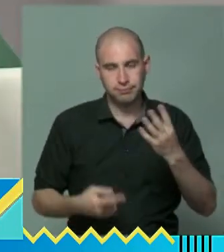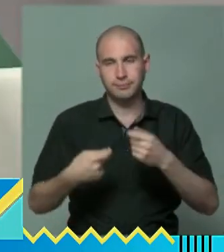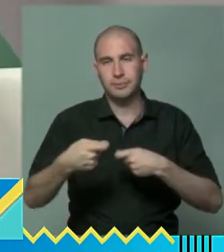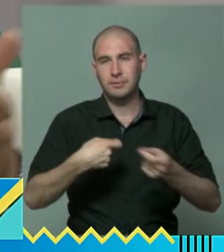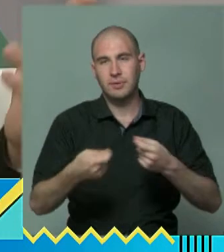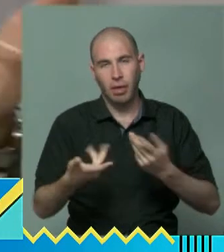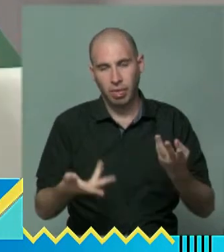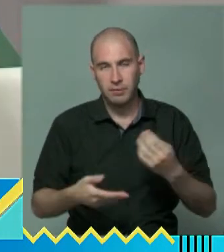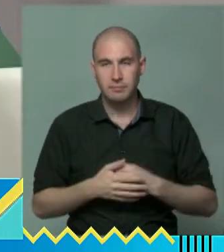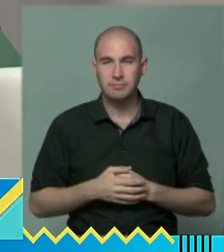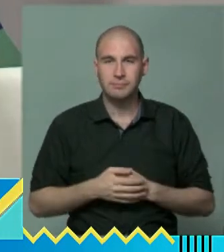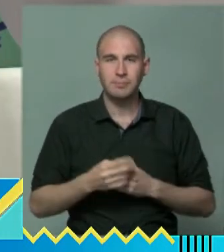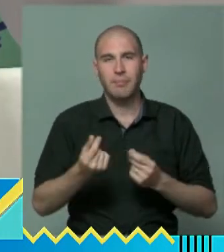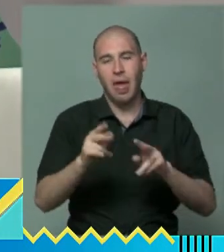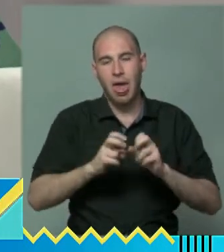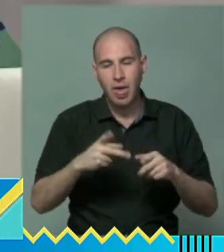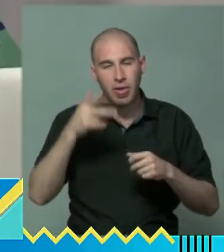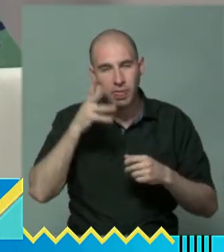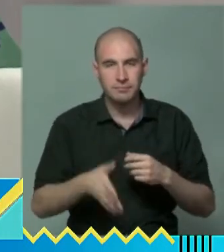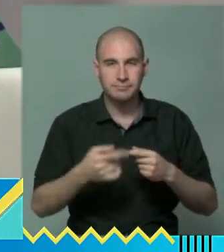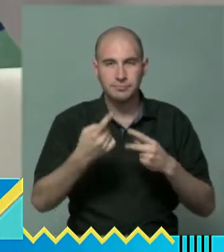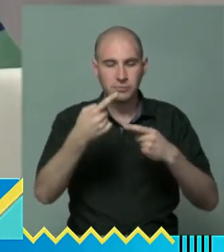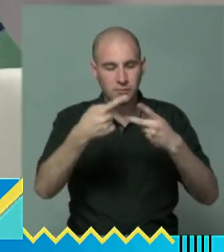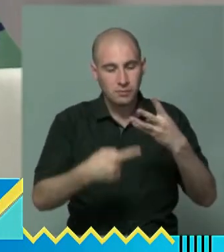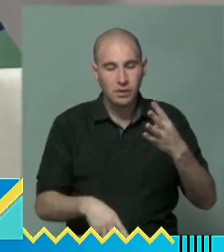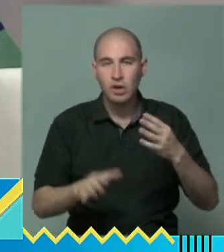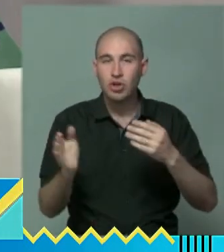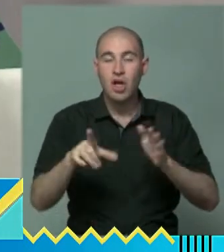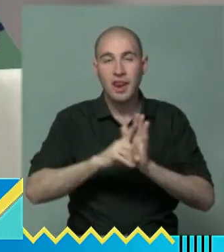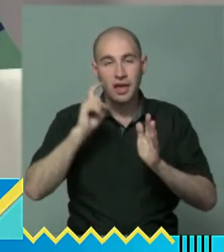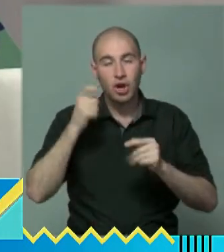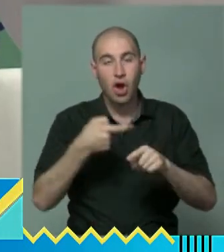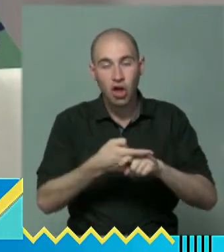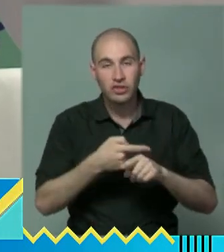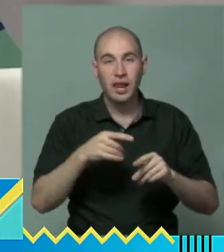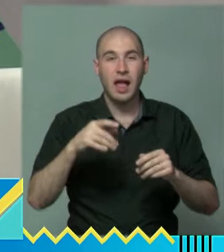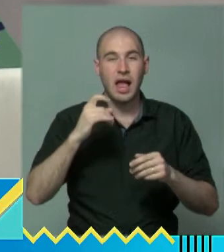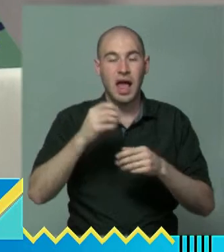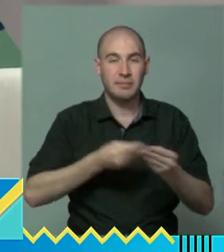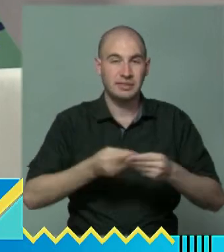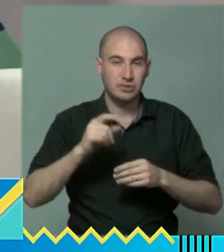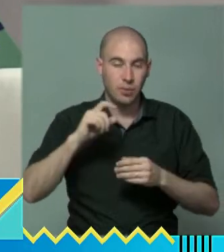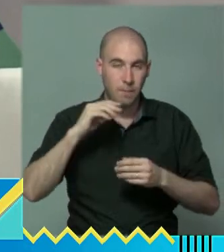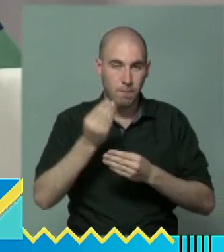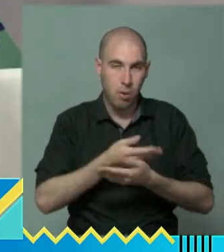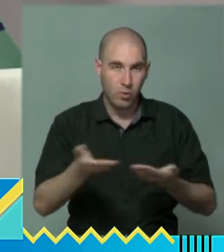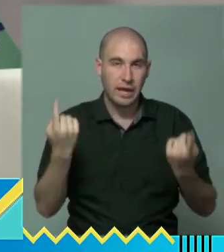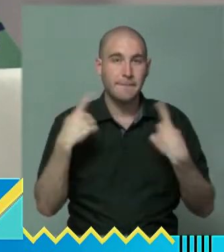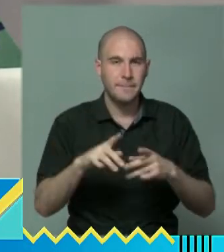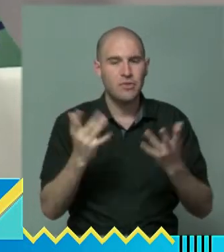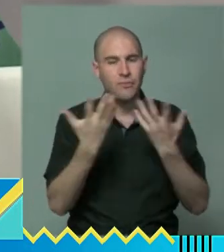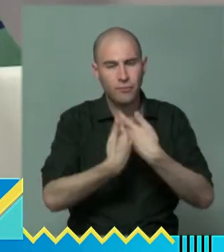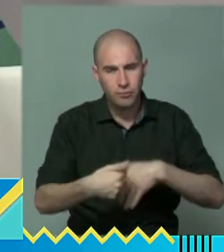negociaciones incompatibles, enriquecimientos ilícitos, todo el catálogo, digamos, de delitos contra la administración pública. Pero hace como un mix, que